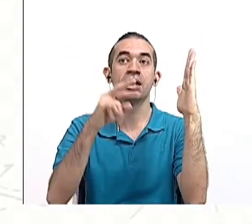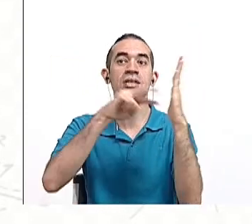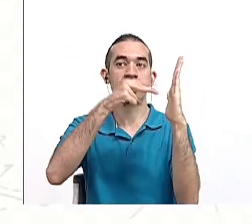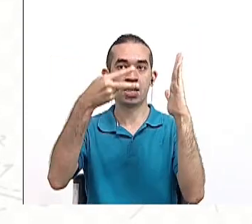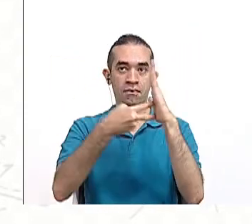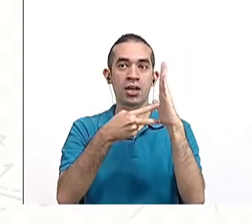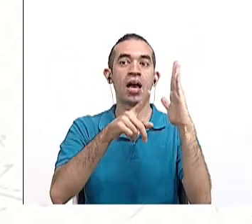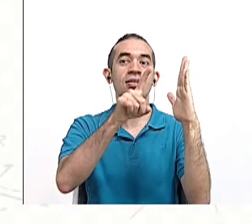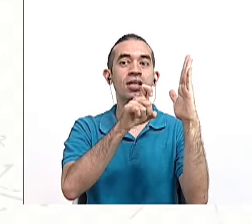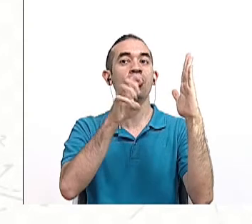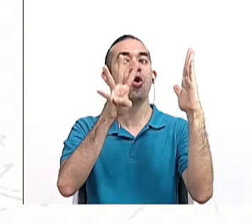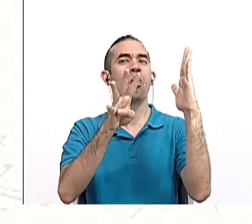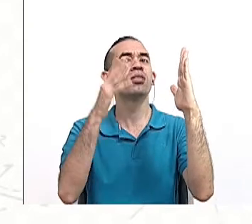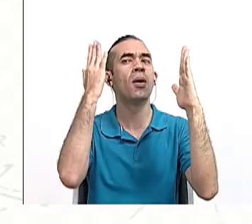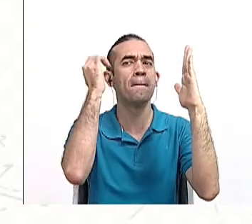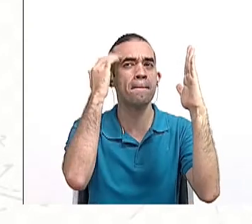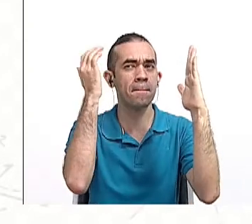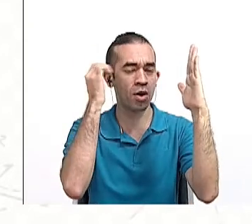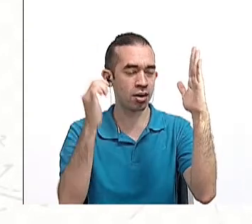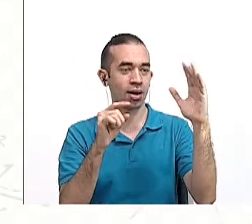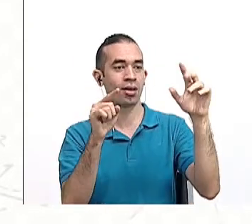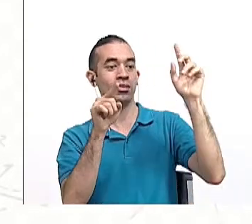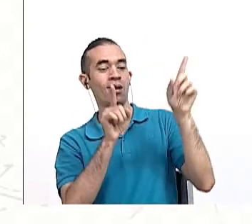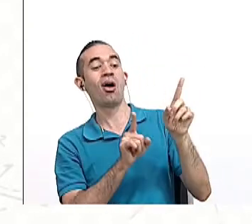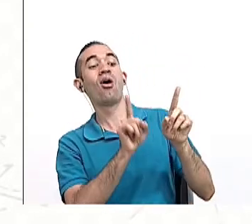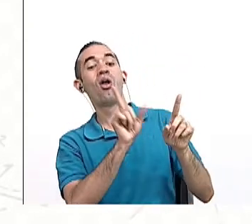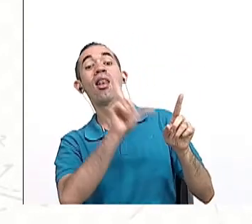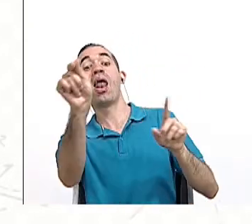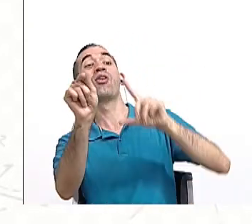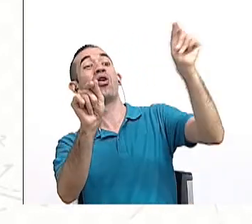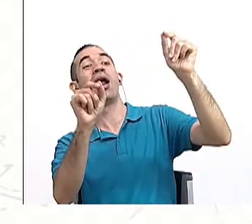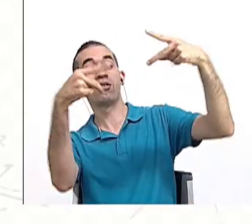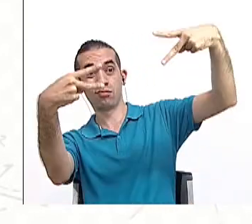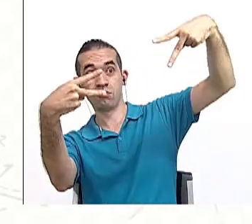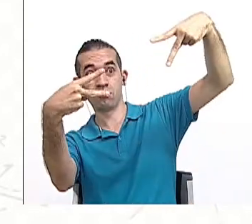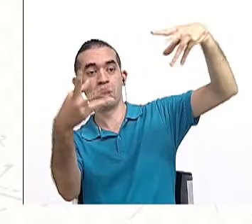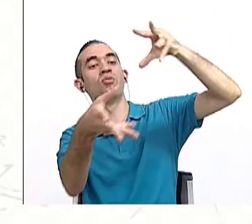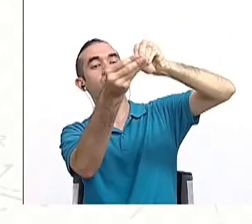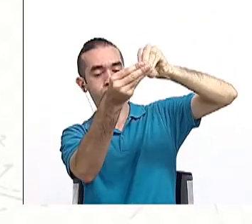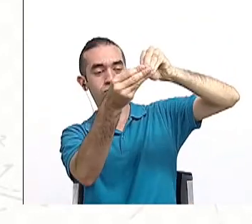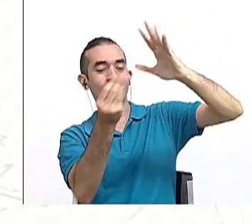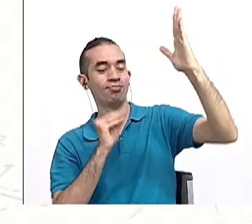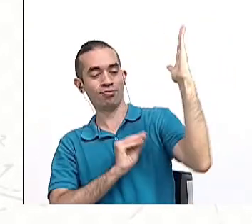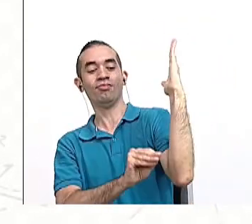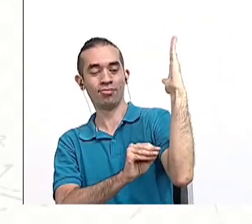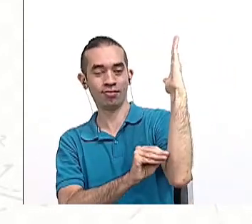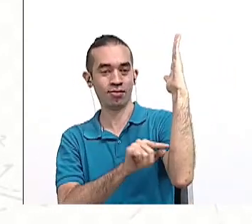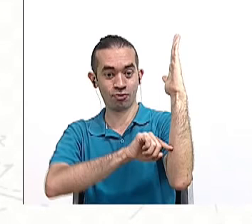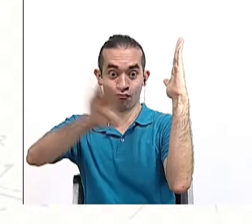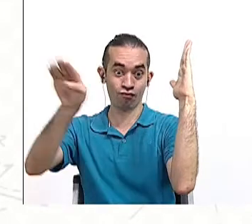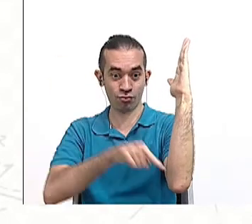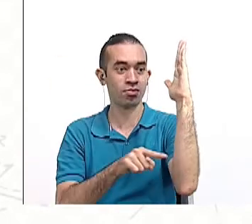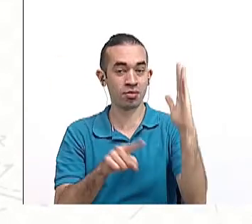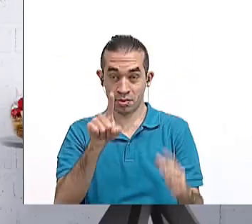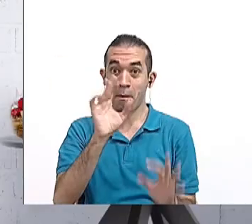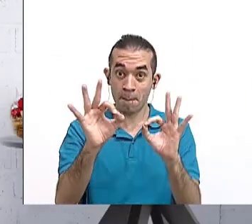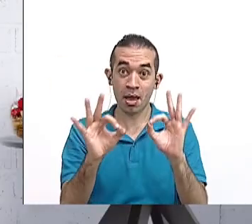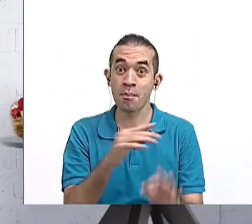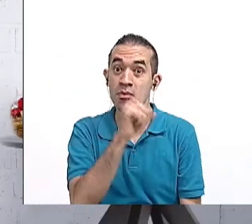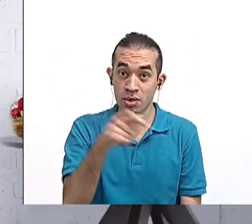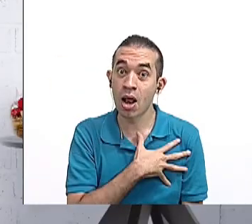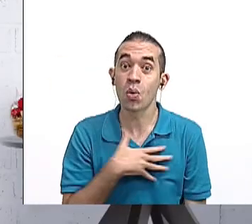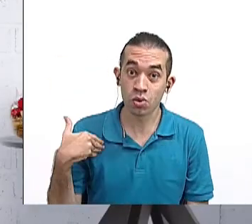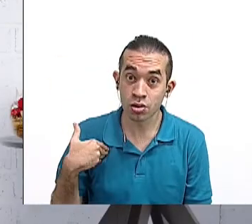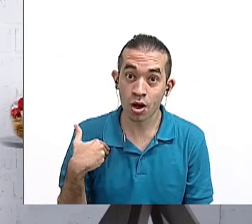104 vieron qué lindo les gustó que dicha y bueno esto se va volando saben de que es hora